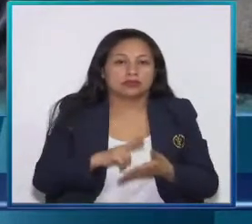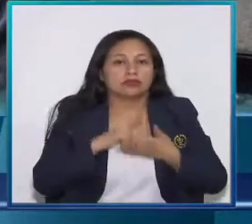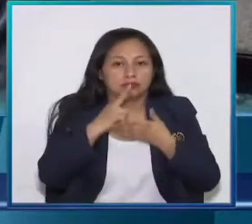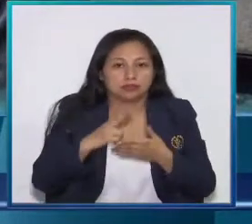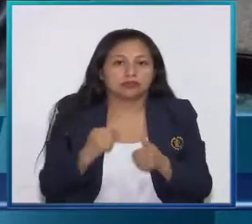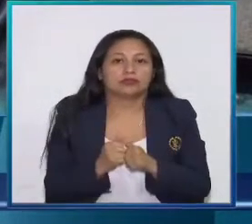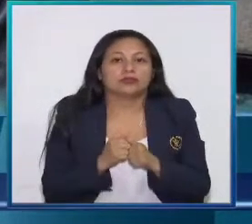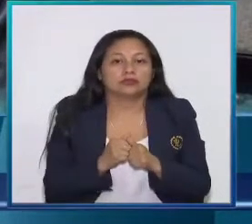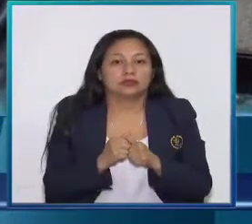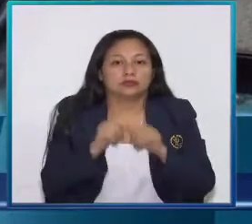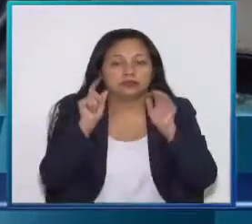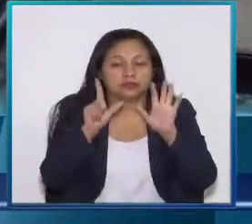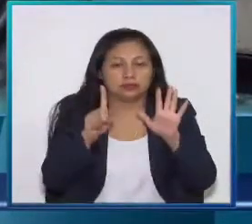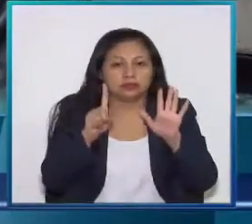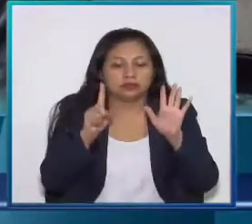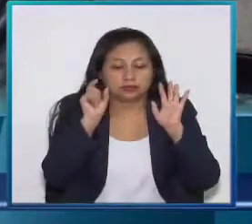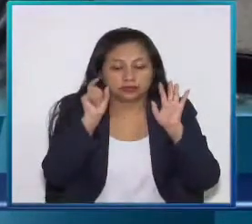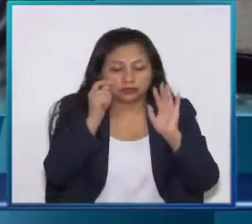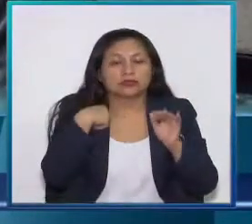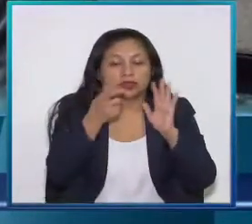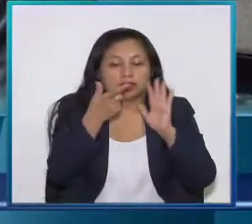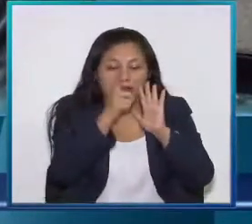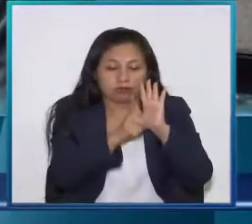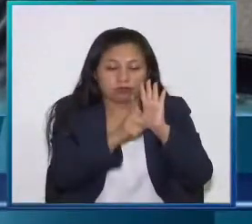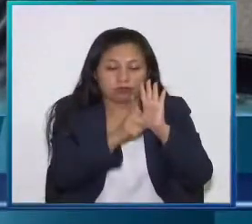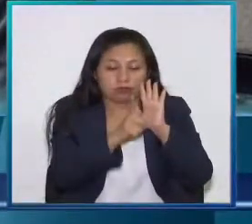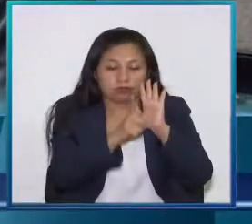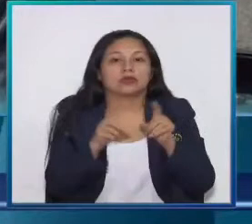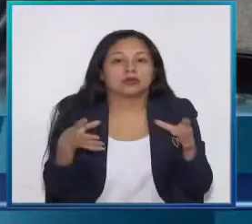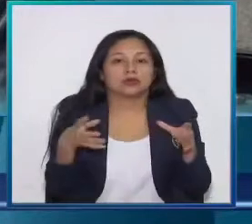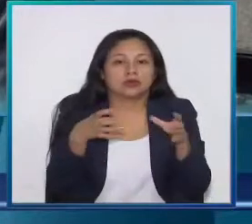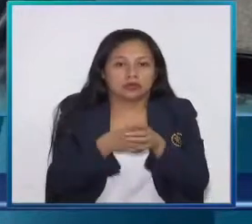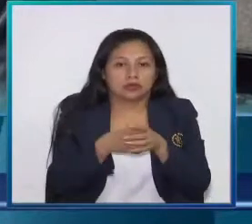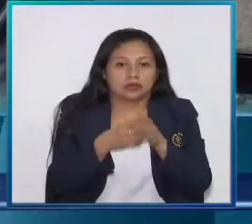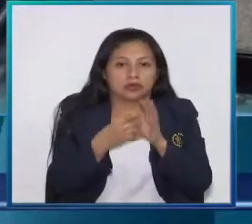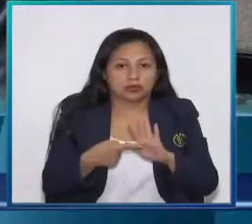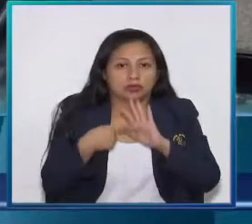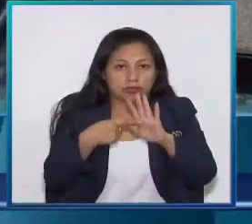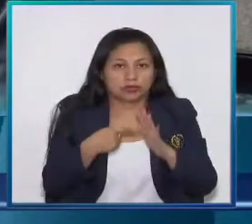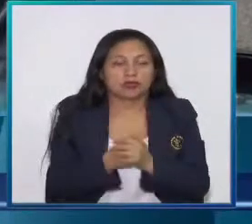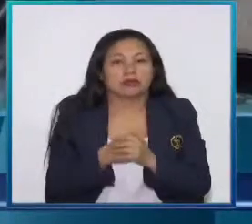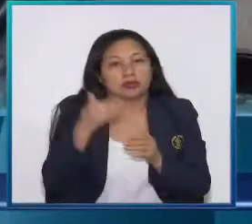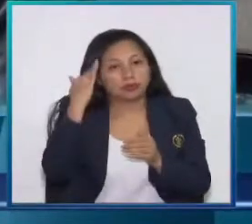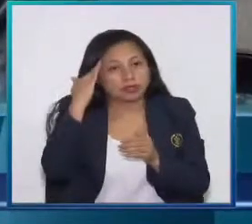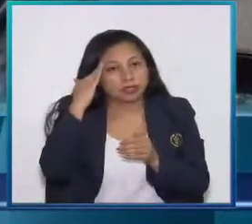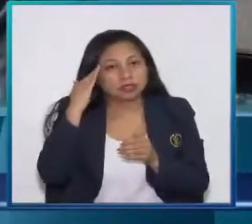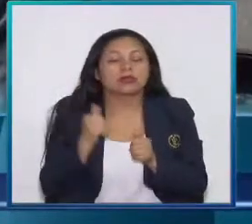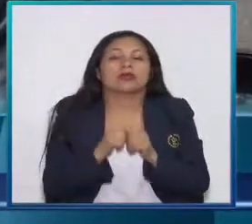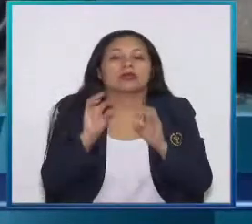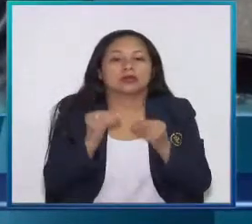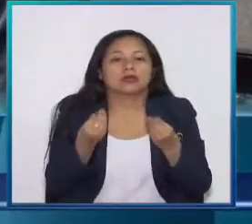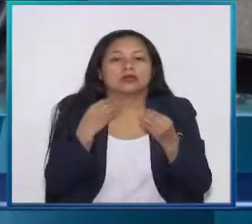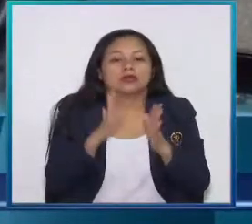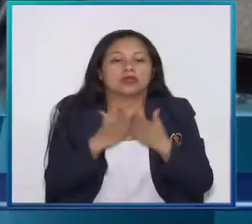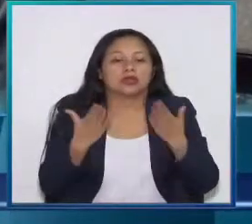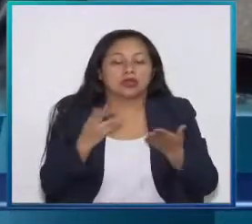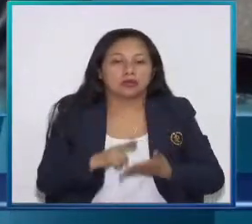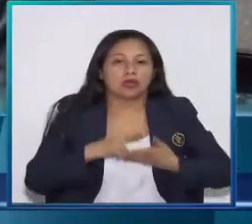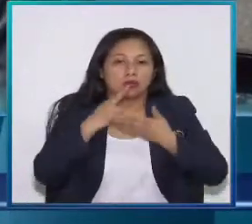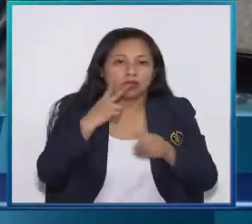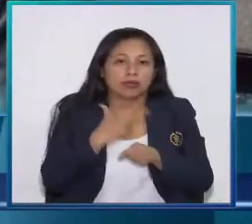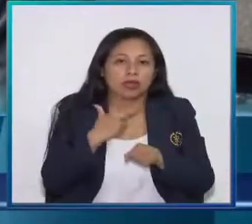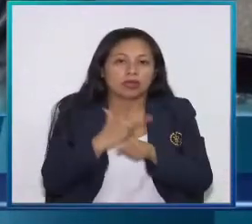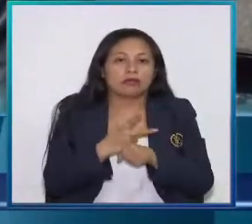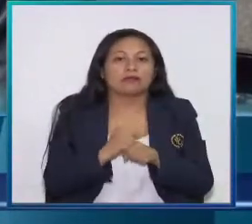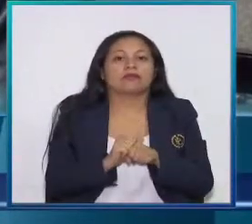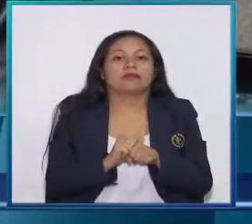República de una nómina de 6 candidatos propuestos por una comisión de postulación. Considerando que en la Constitución Política de la República